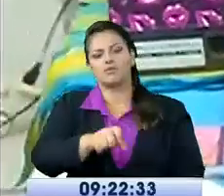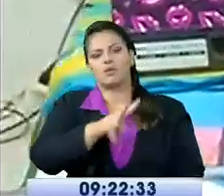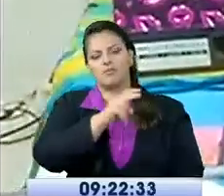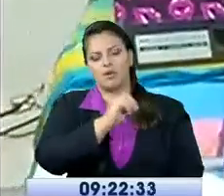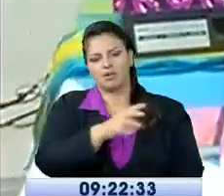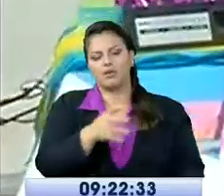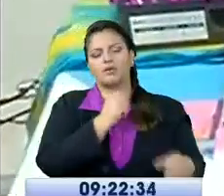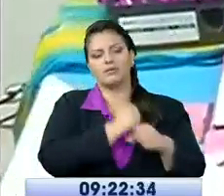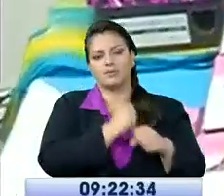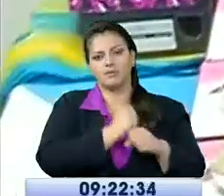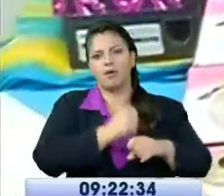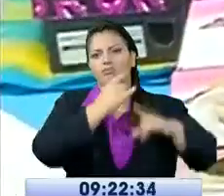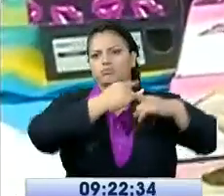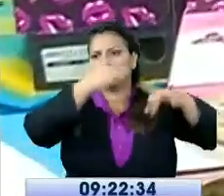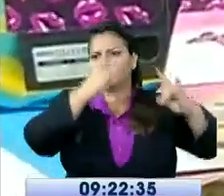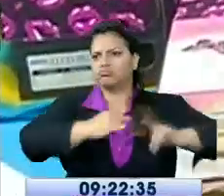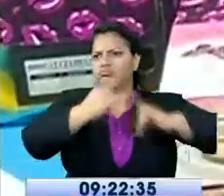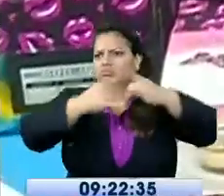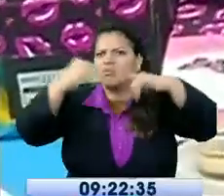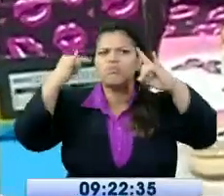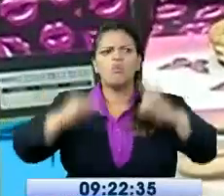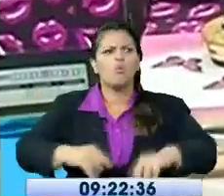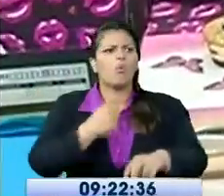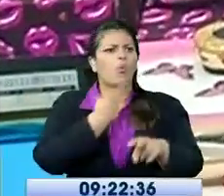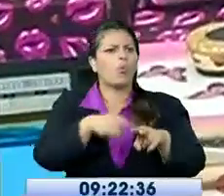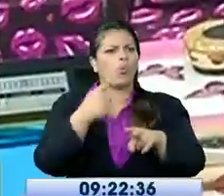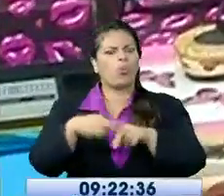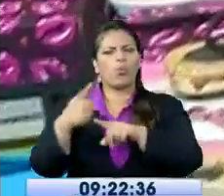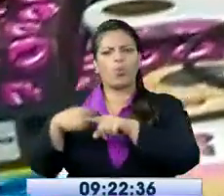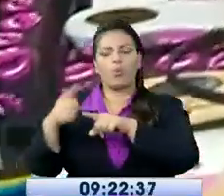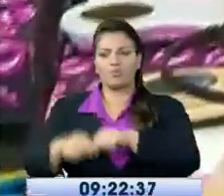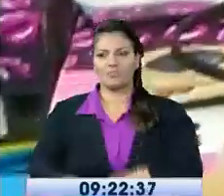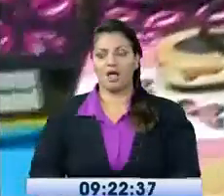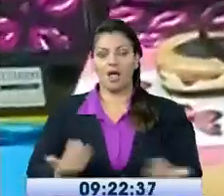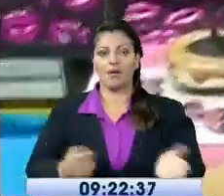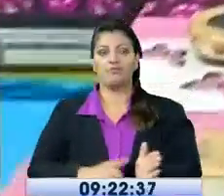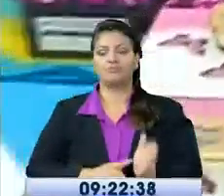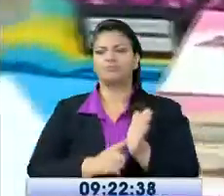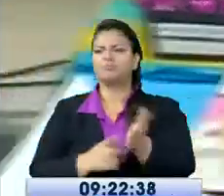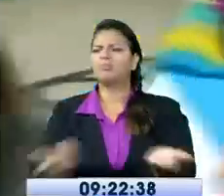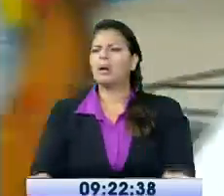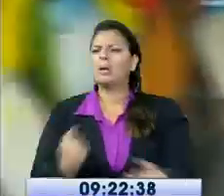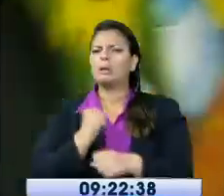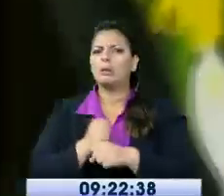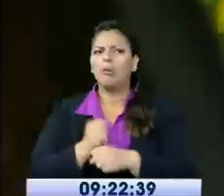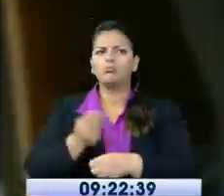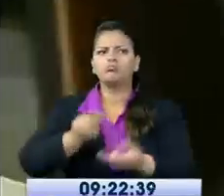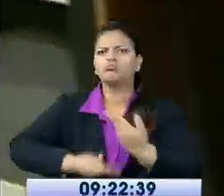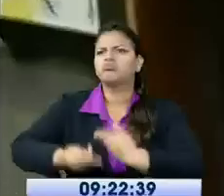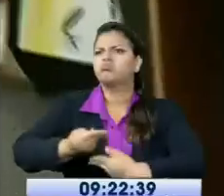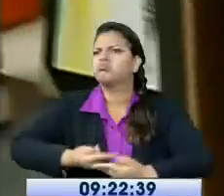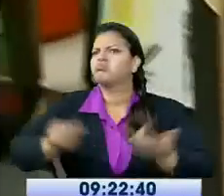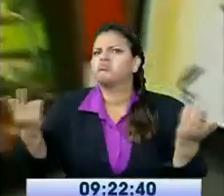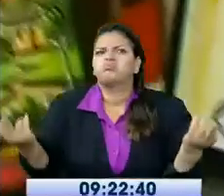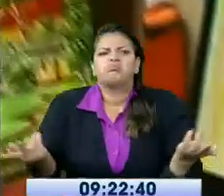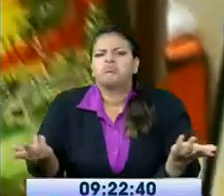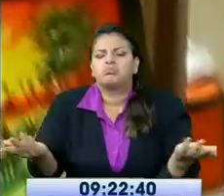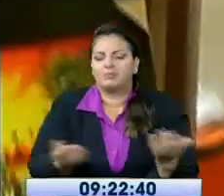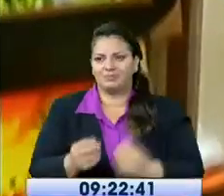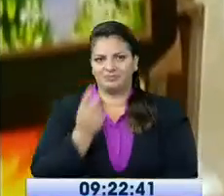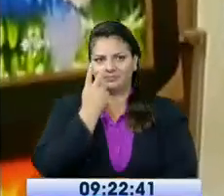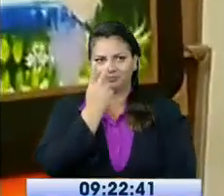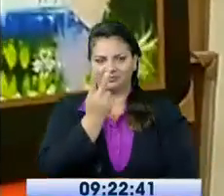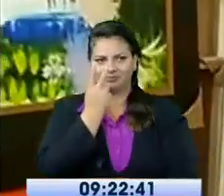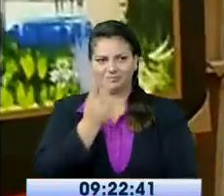rápidamente a mostrarles un poco el talento que se expresa o que se pone de manifiesto por acá, como estamos escuchando de fondo este